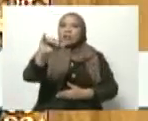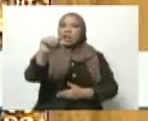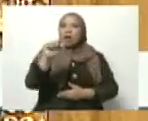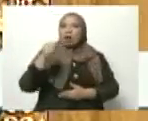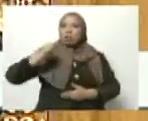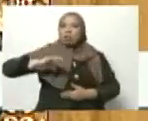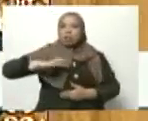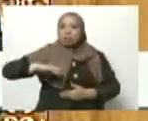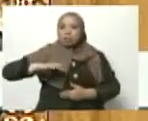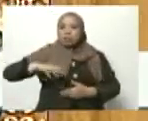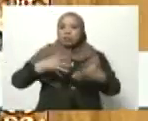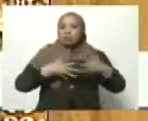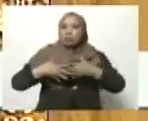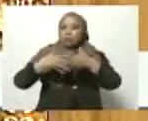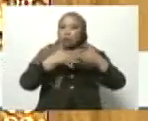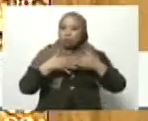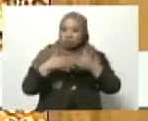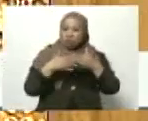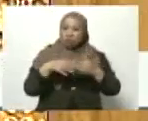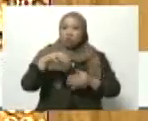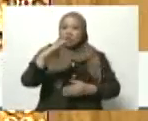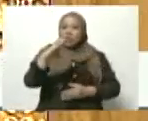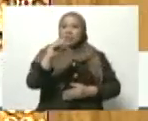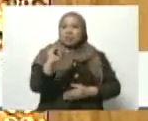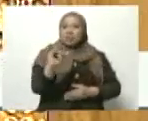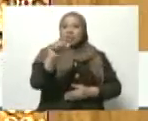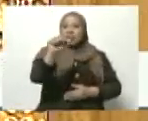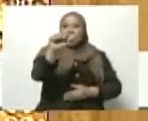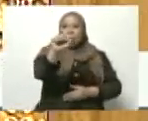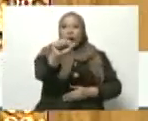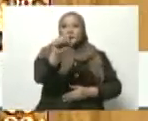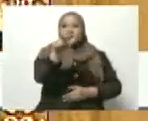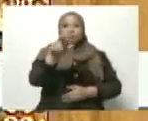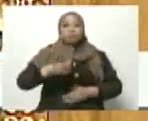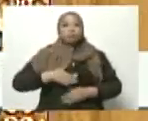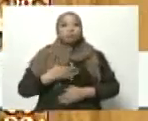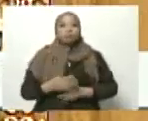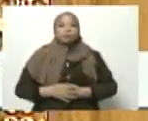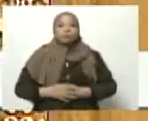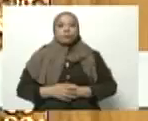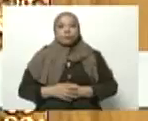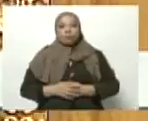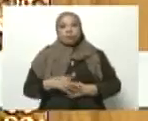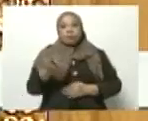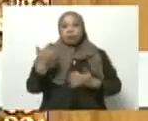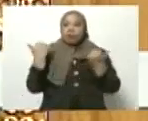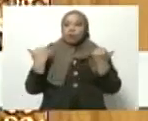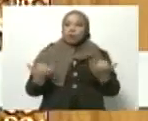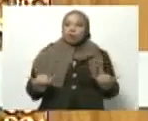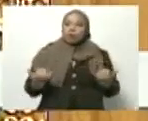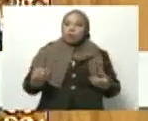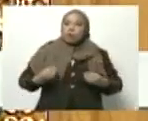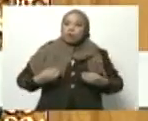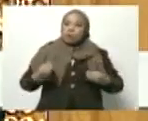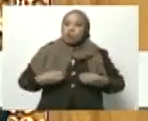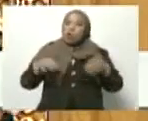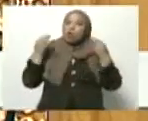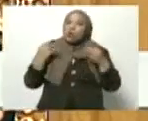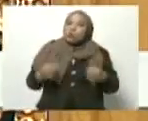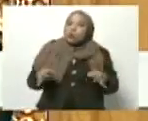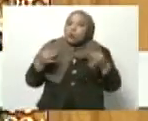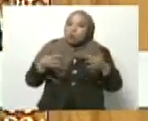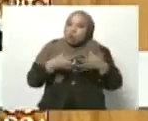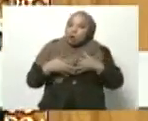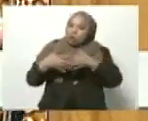sabía. La DEA era participante esencial de todo esto. Lo que quiero decir es que yo sí. ¿Y Gudró dónde está hoy? Está viviendo normalmente en Estados